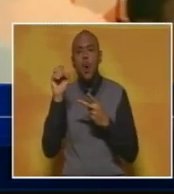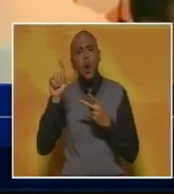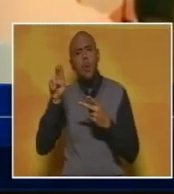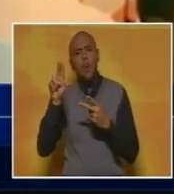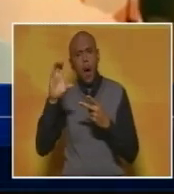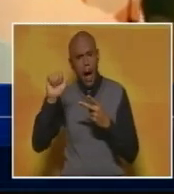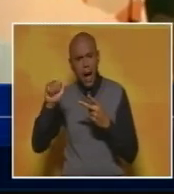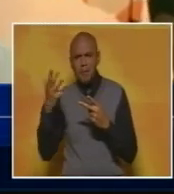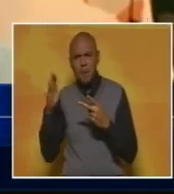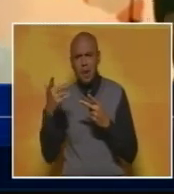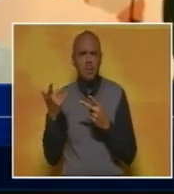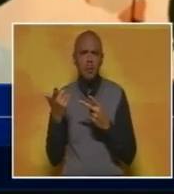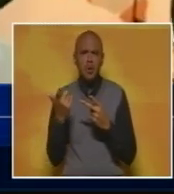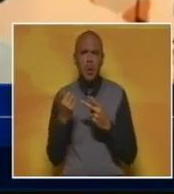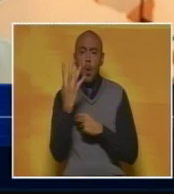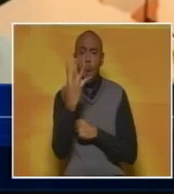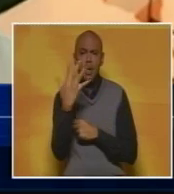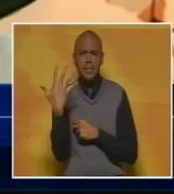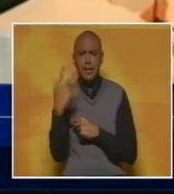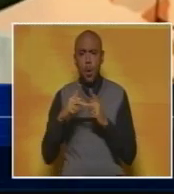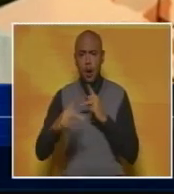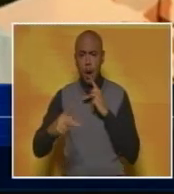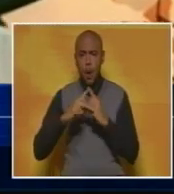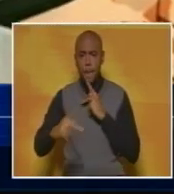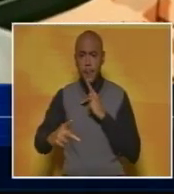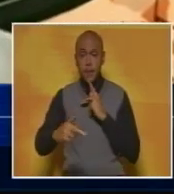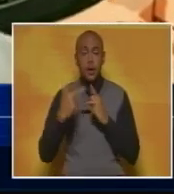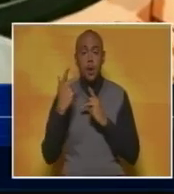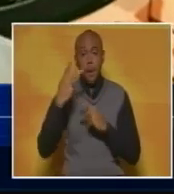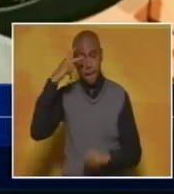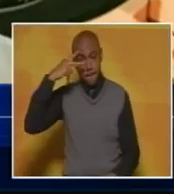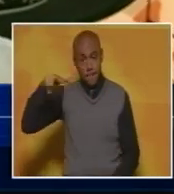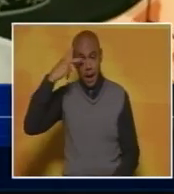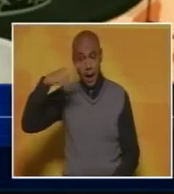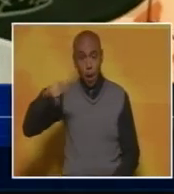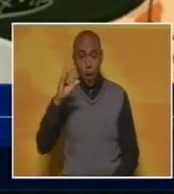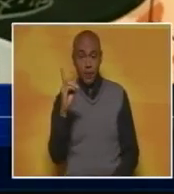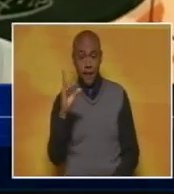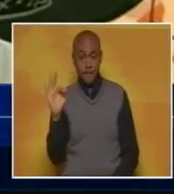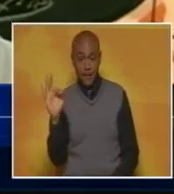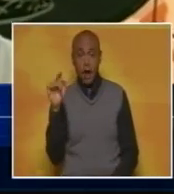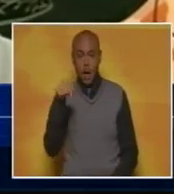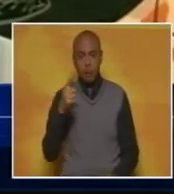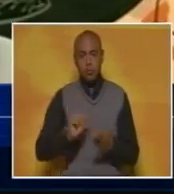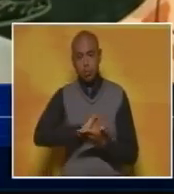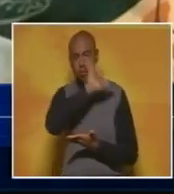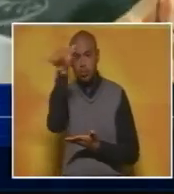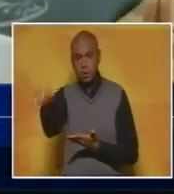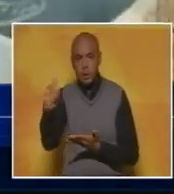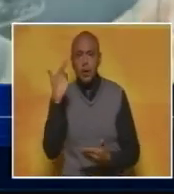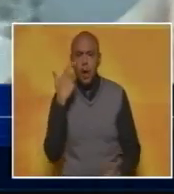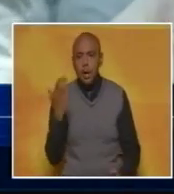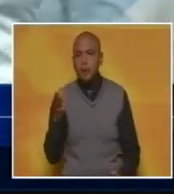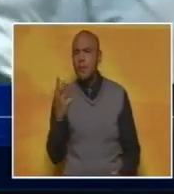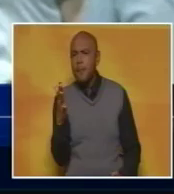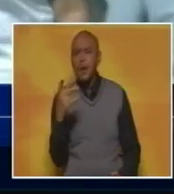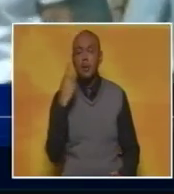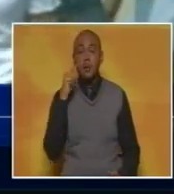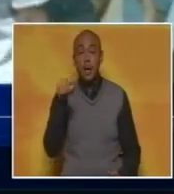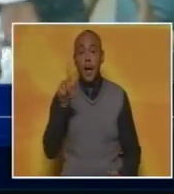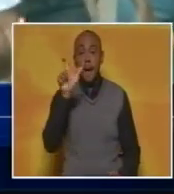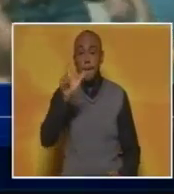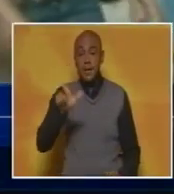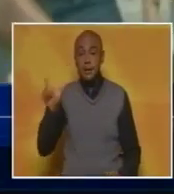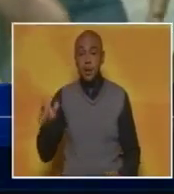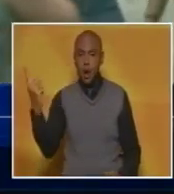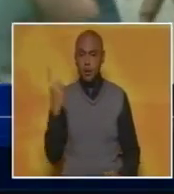como a 45 kilómetros de Ciudad de México y hemos tenido una recepción impresionante. Muchas personas preguntando